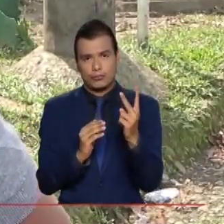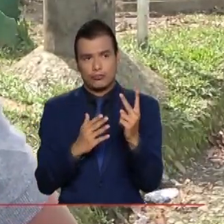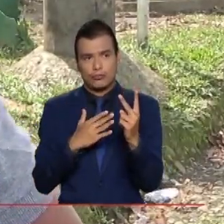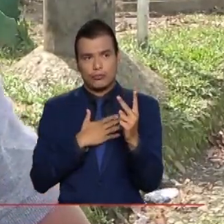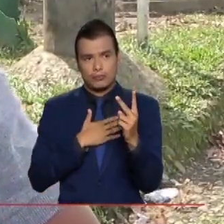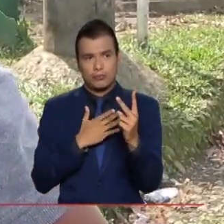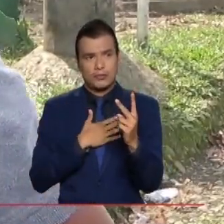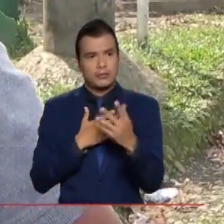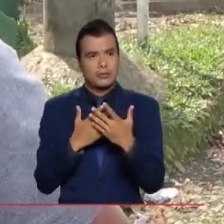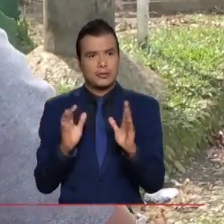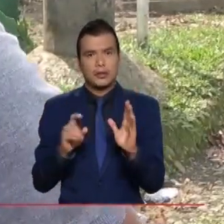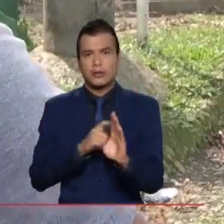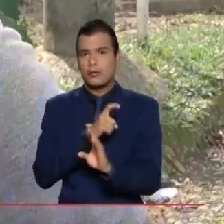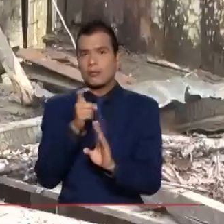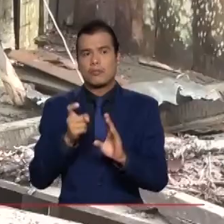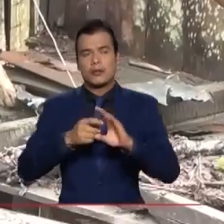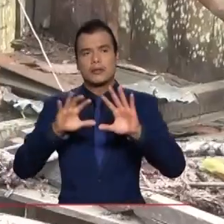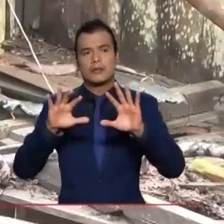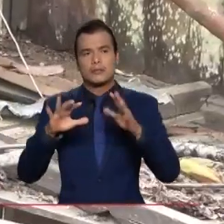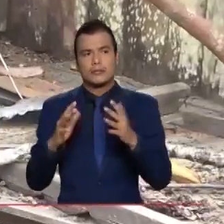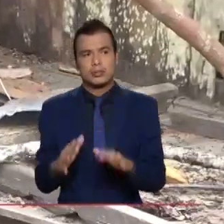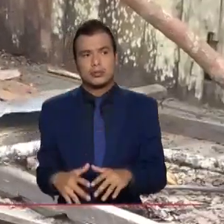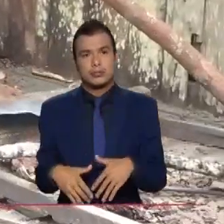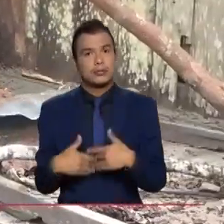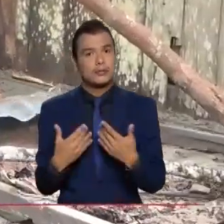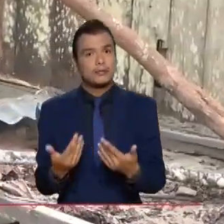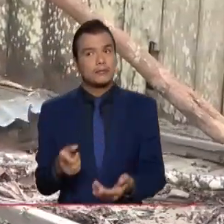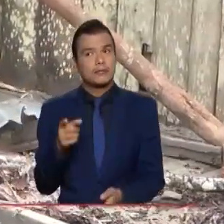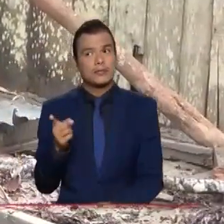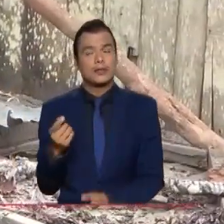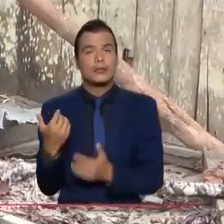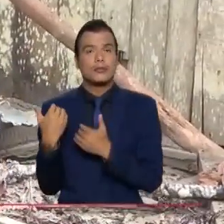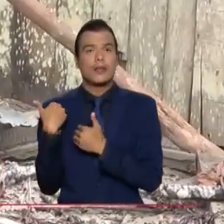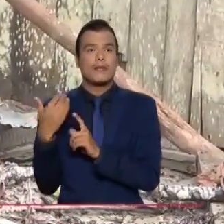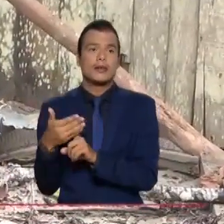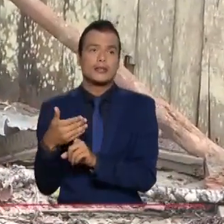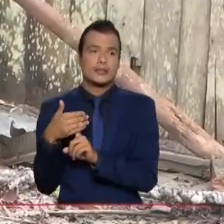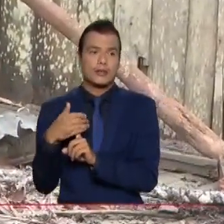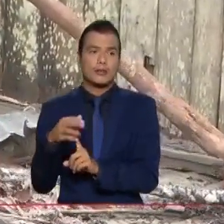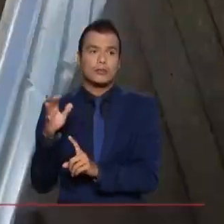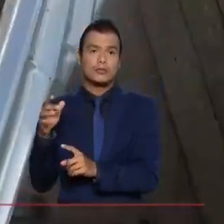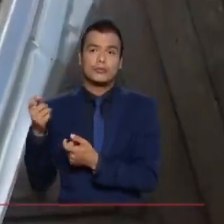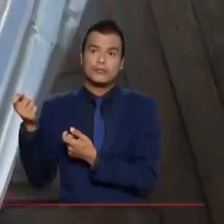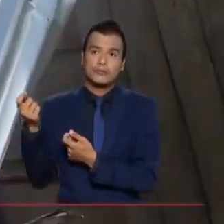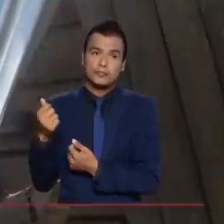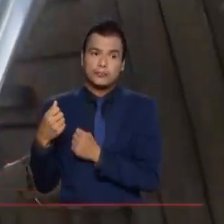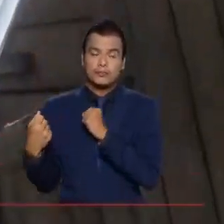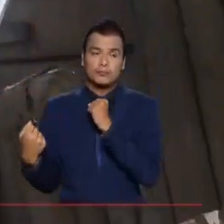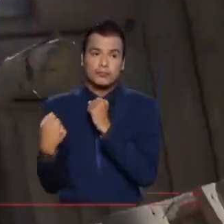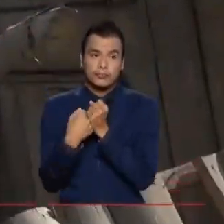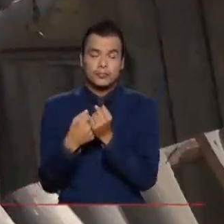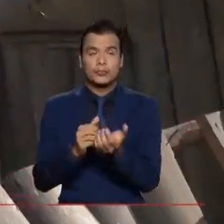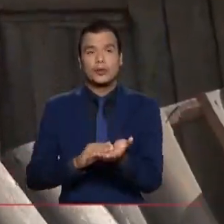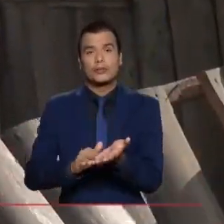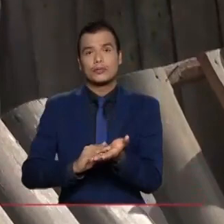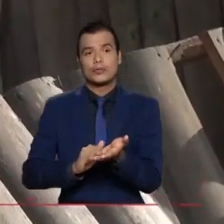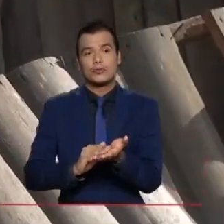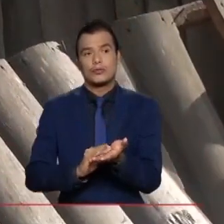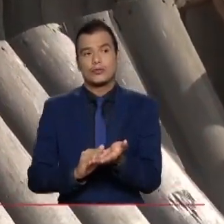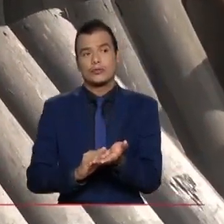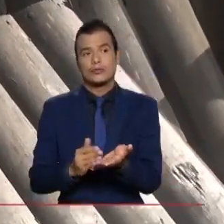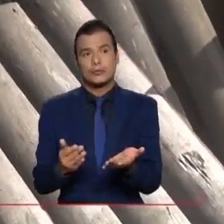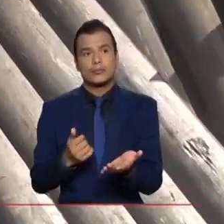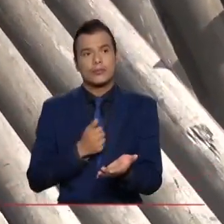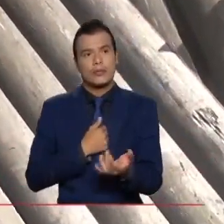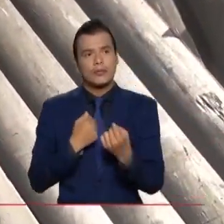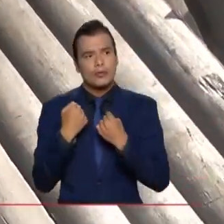quedó en pérdida total. La verdad quisiera que la aseguradora, los responsables, nos ayudaran porque pues con esfuerzo